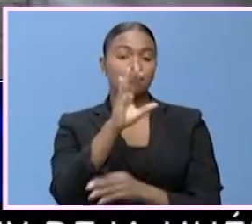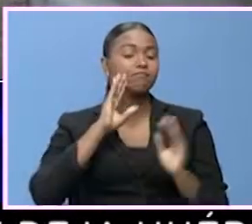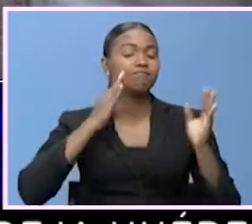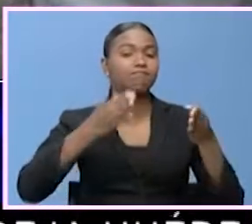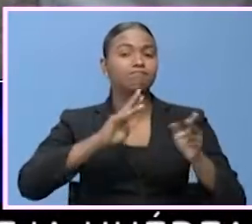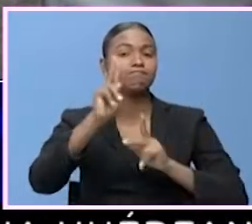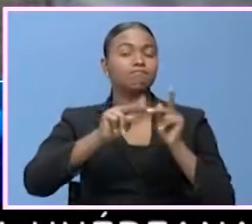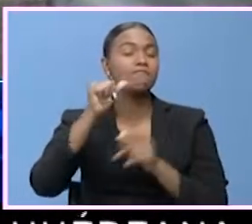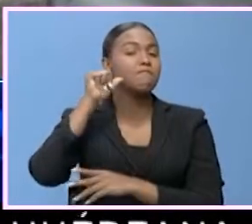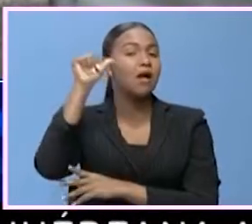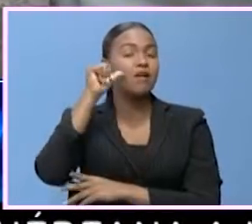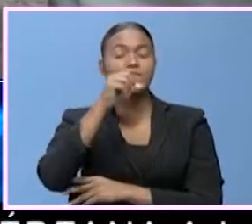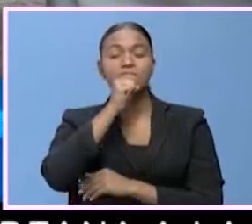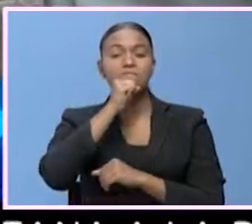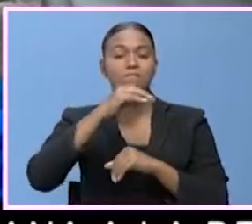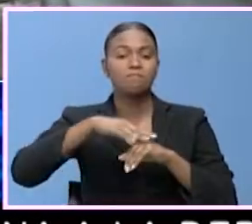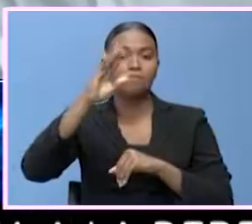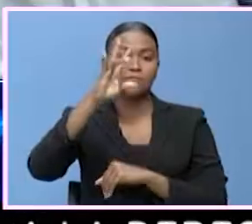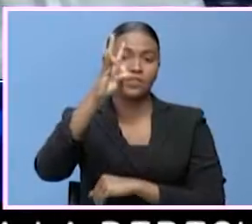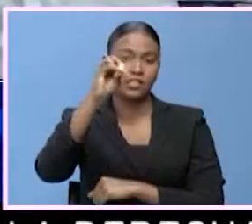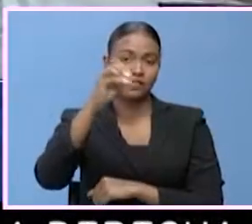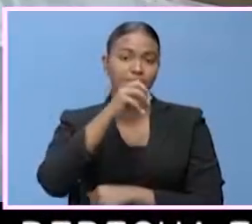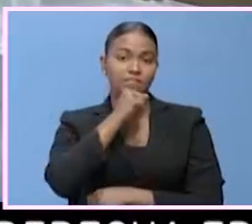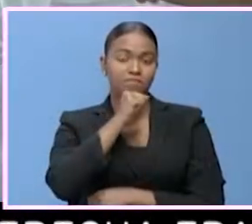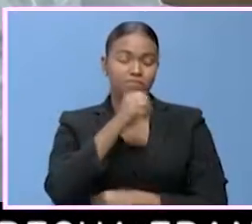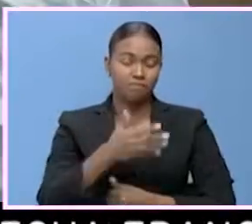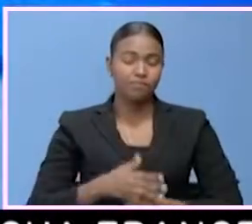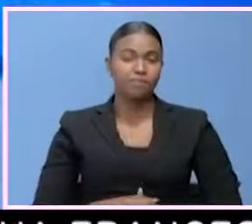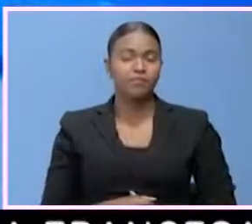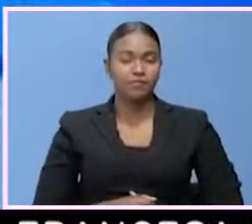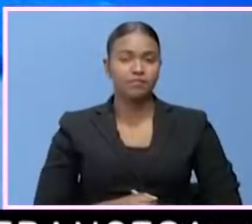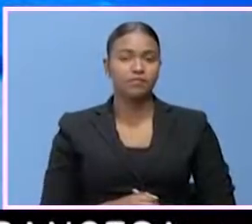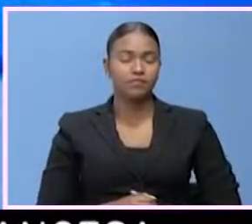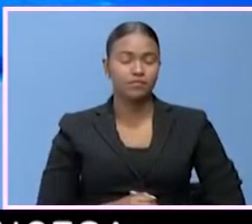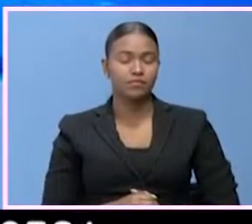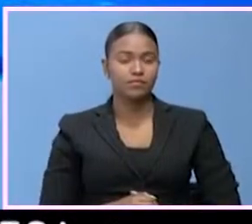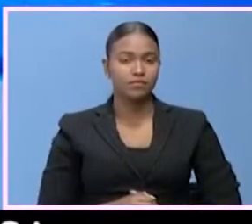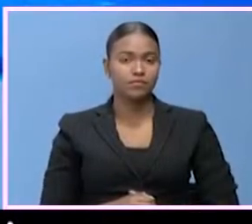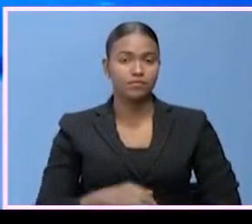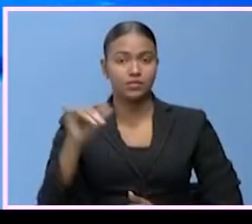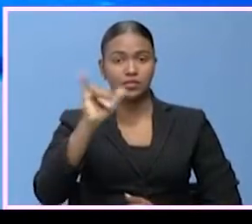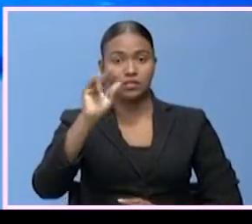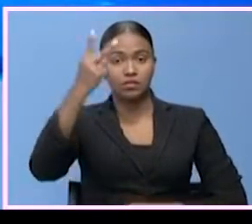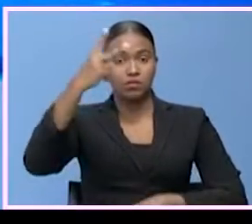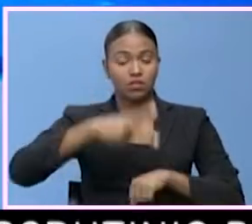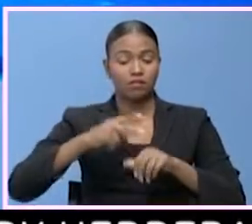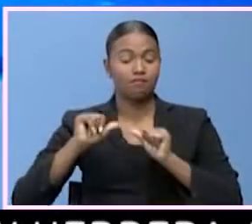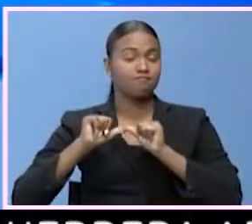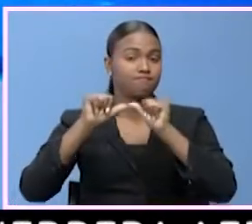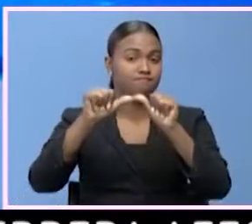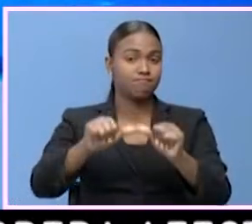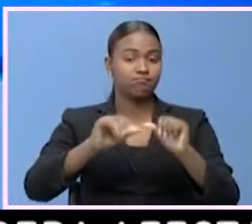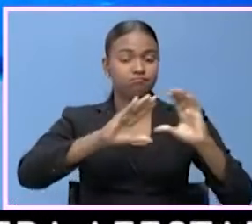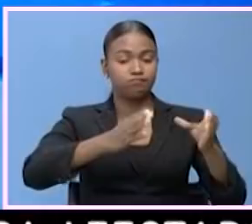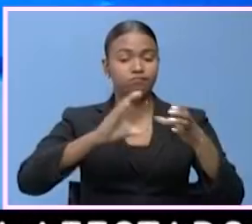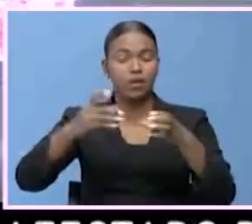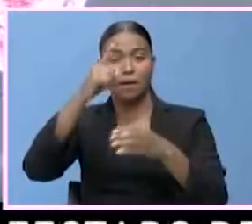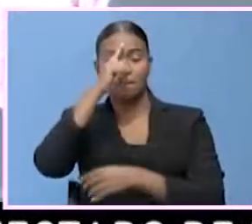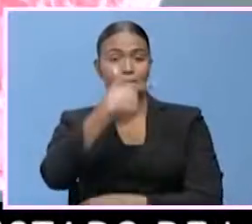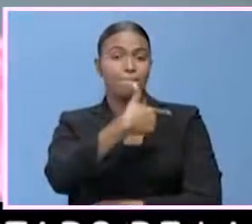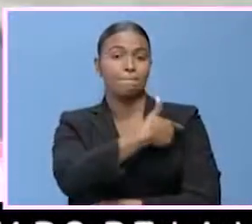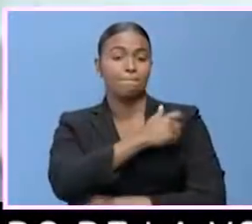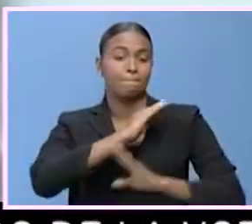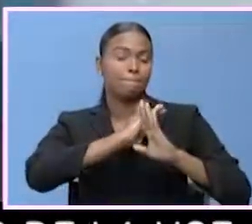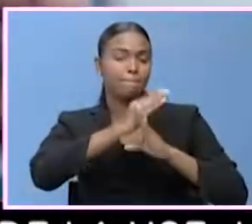a personas mayores de 70 años. Y es que por segundo día consecutivo, los centros de vacunación contra